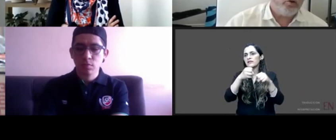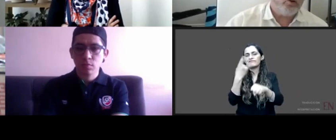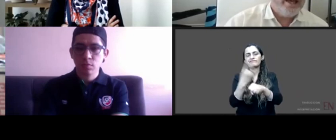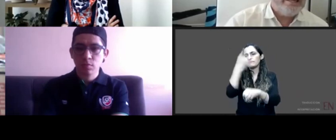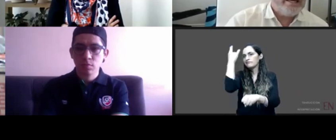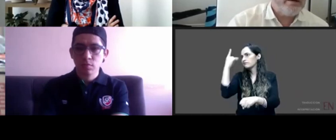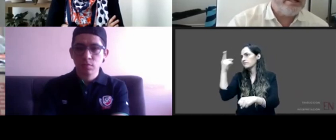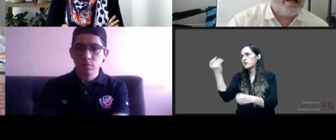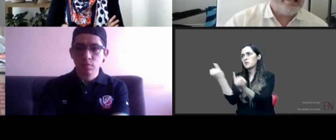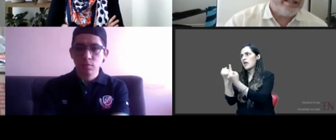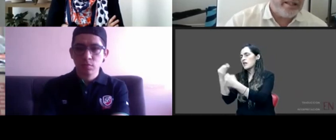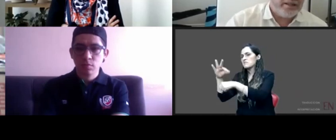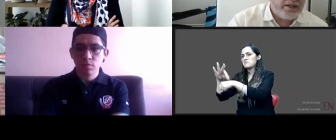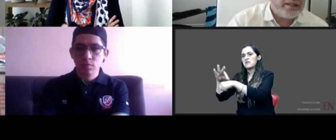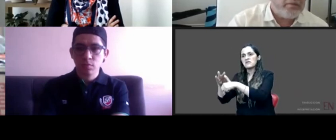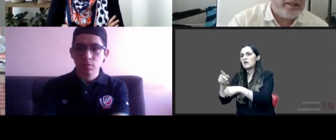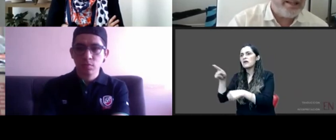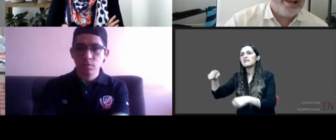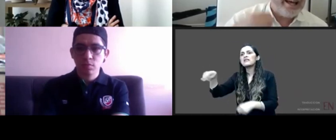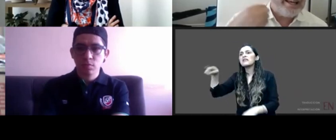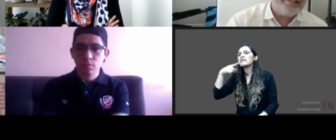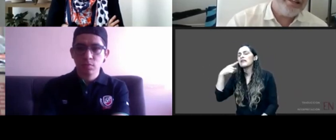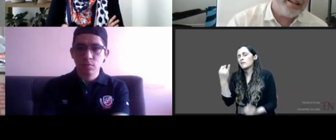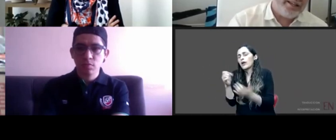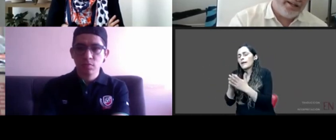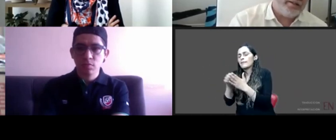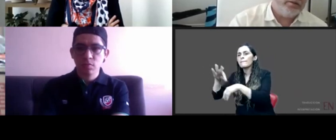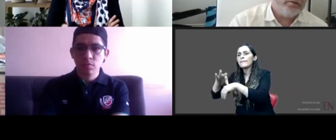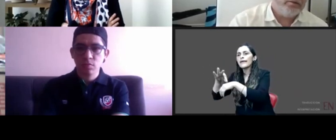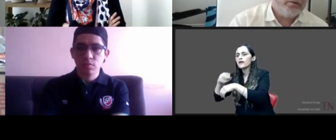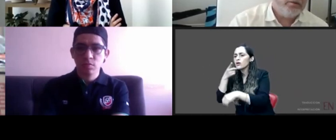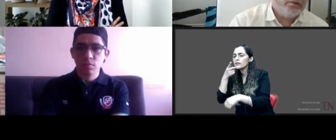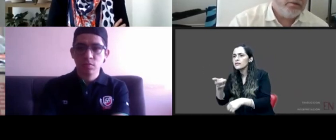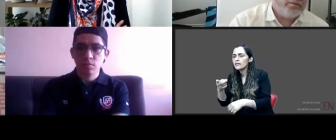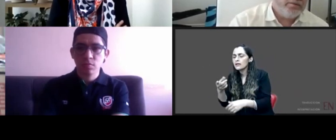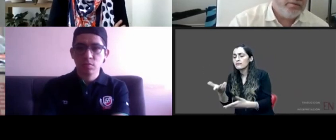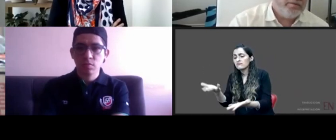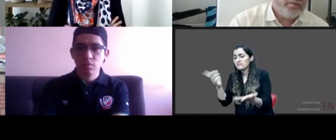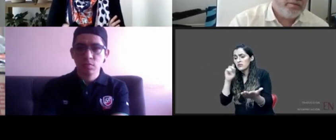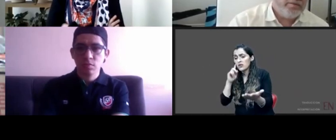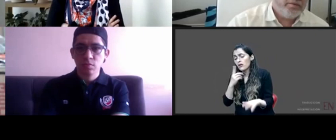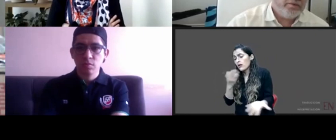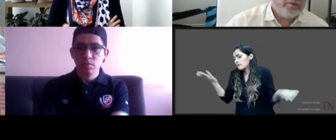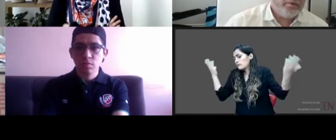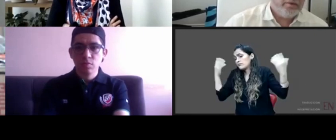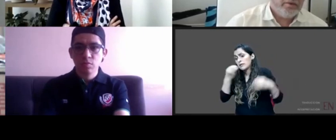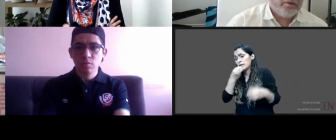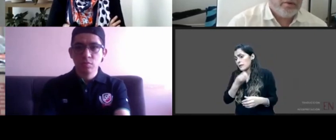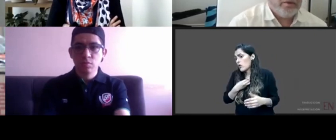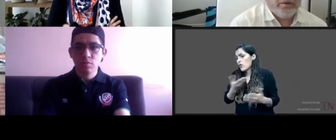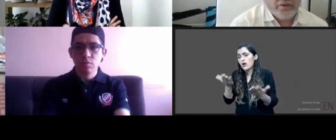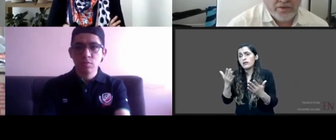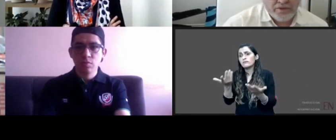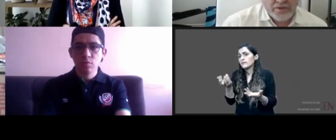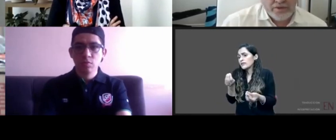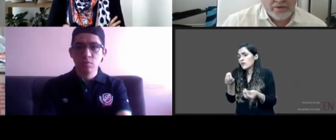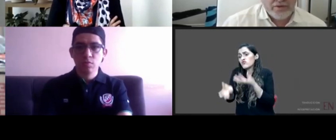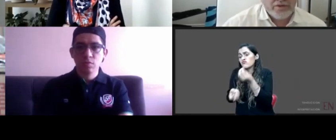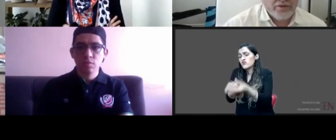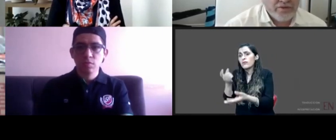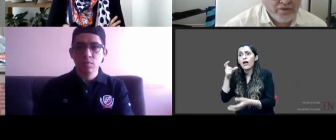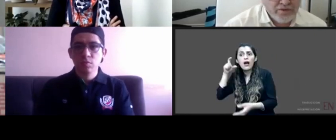de los sordos, llaman sistemáticamente a la inequidad. Bien. Muy bien, Boris,